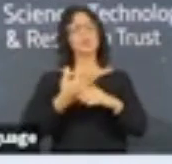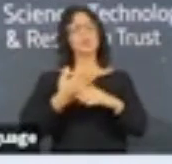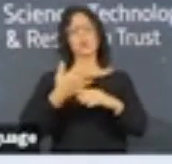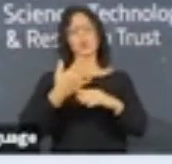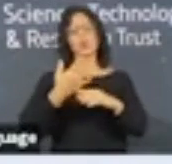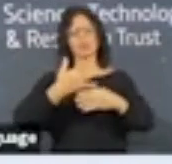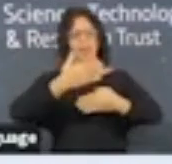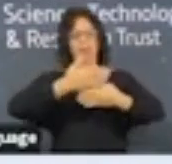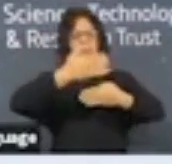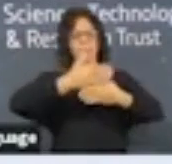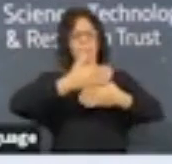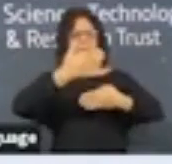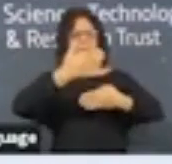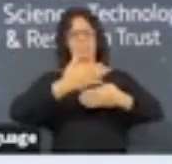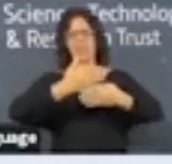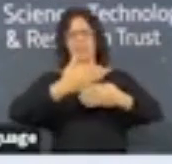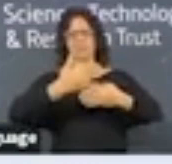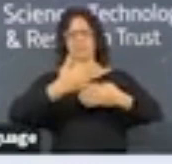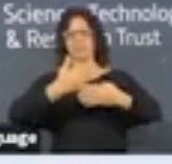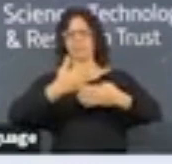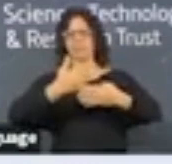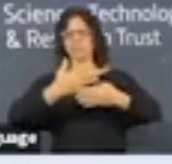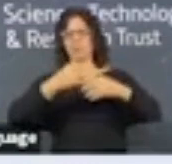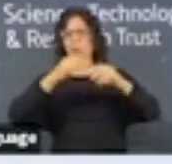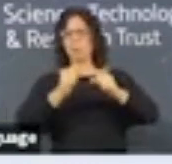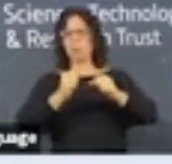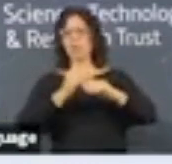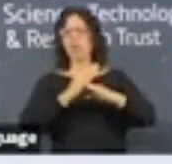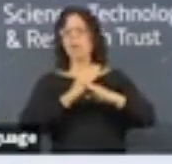de Aedes aegypti y la transmisión del virus.